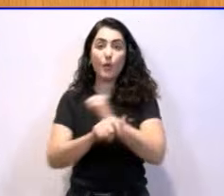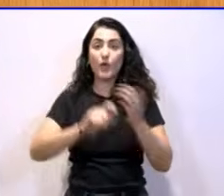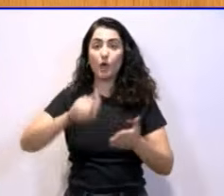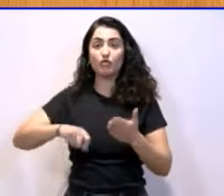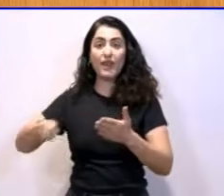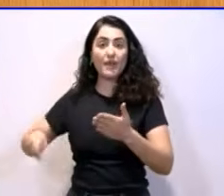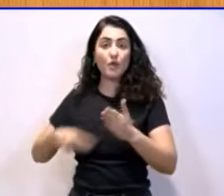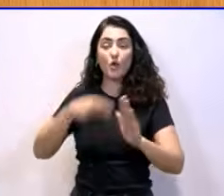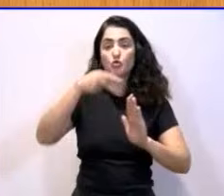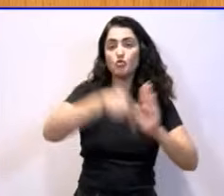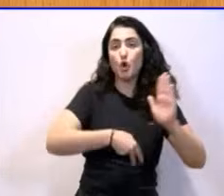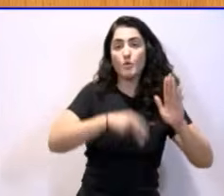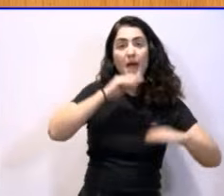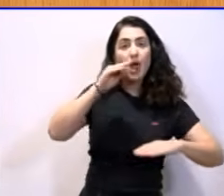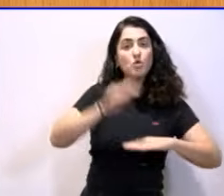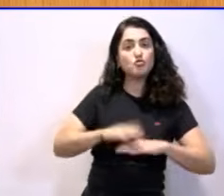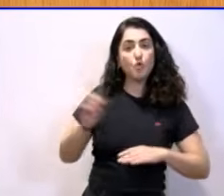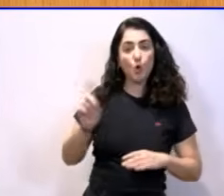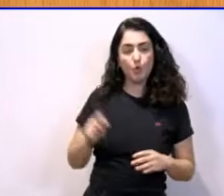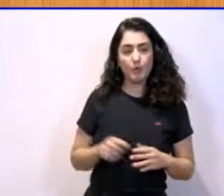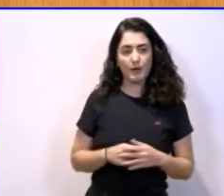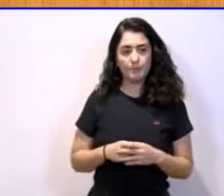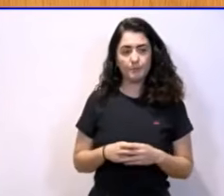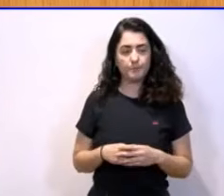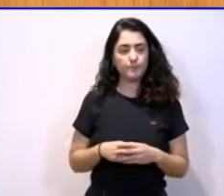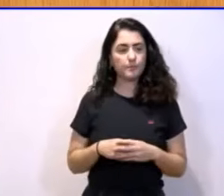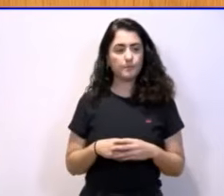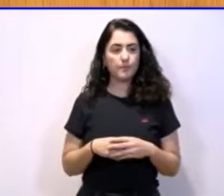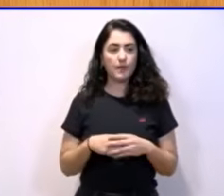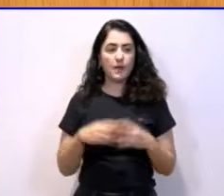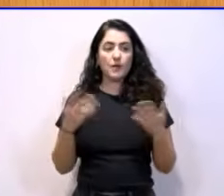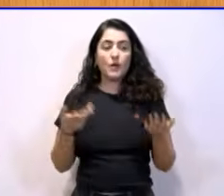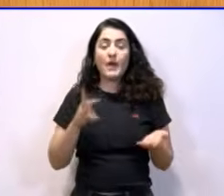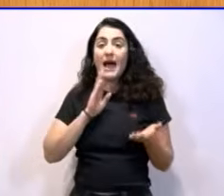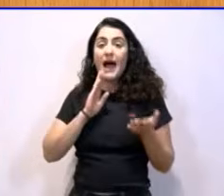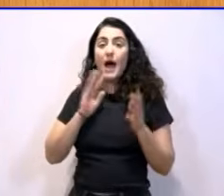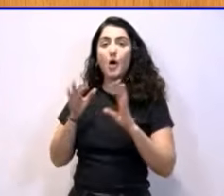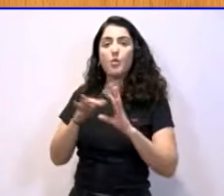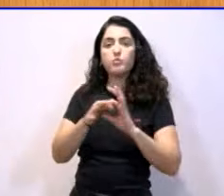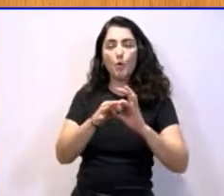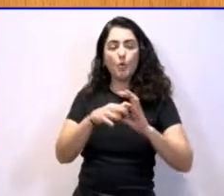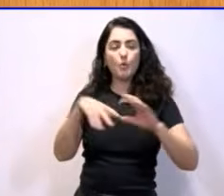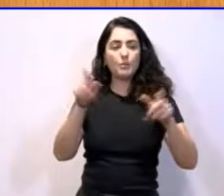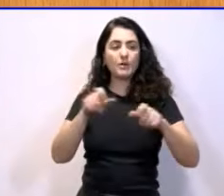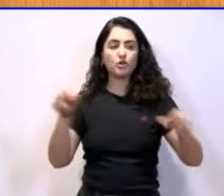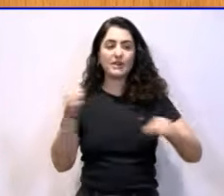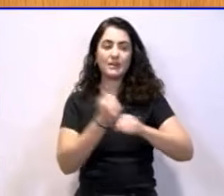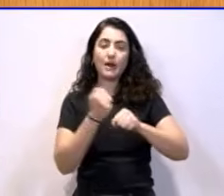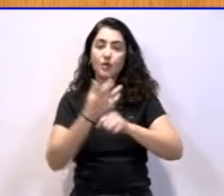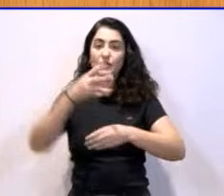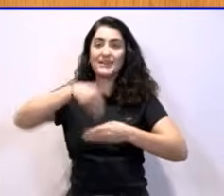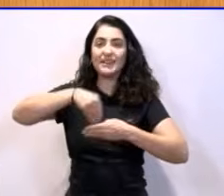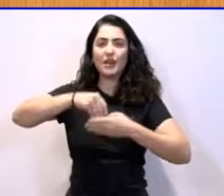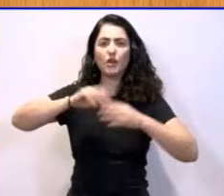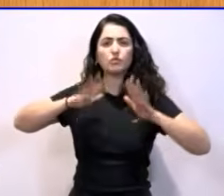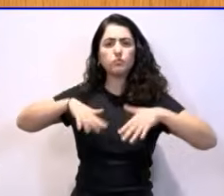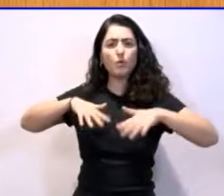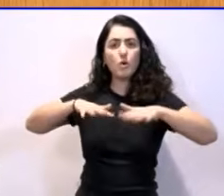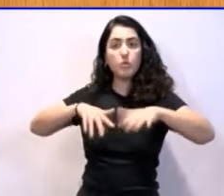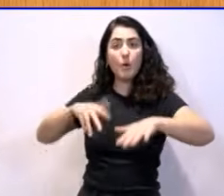cumplir la normativa europea. En ese sentido, se movilizaban trabajadores interinos aquí en La Rioja hace